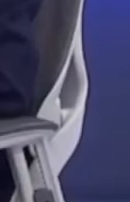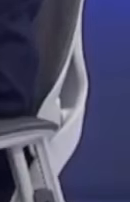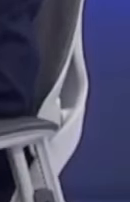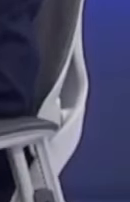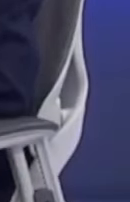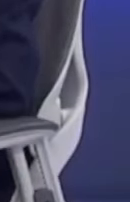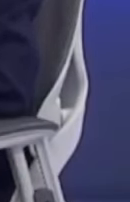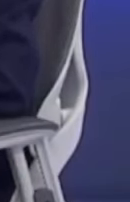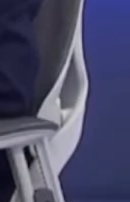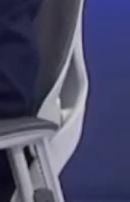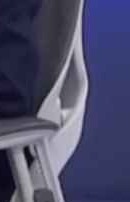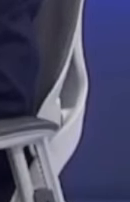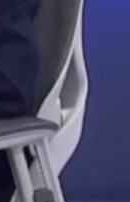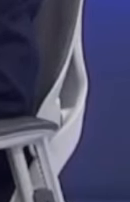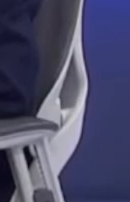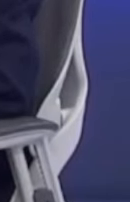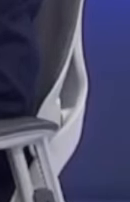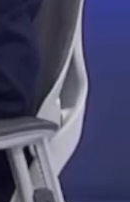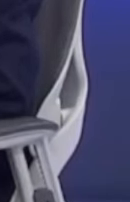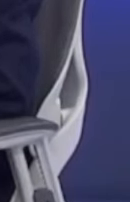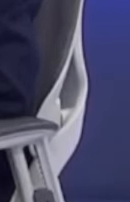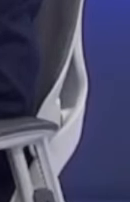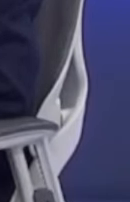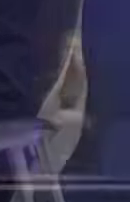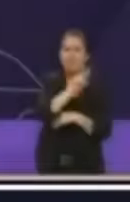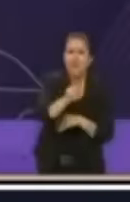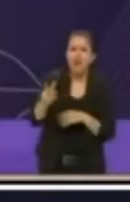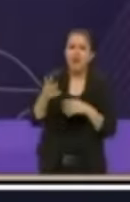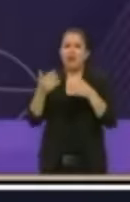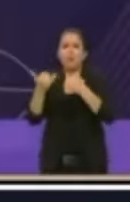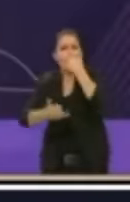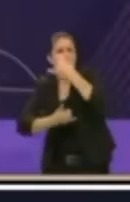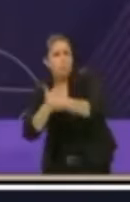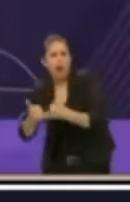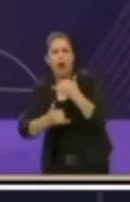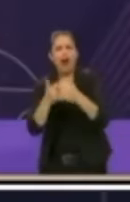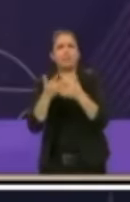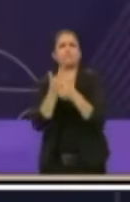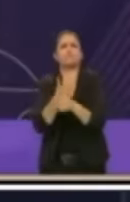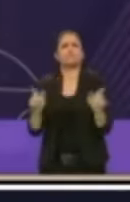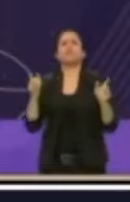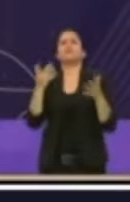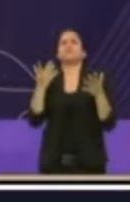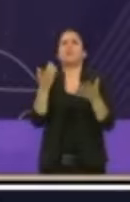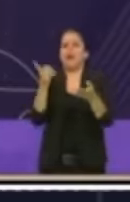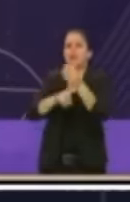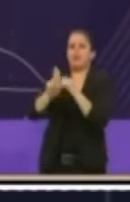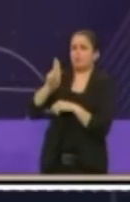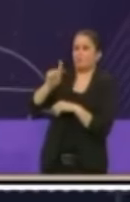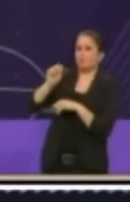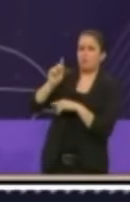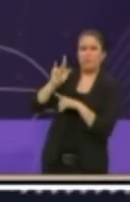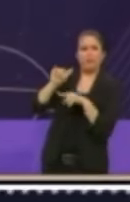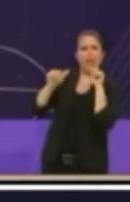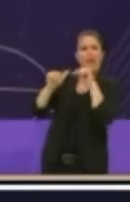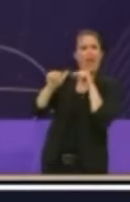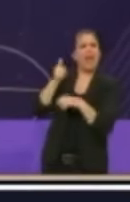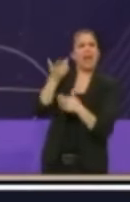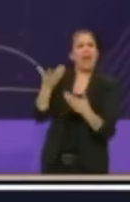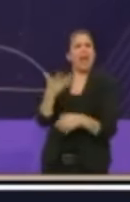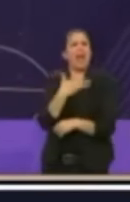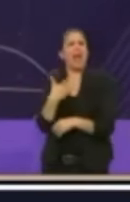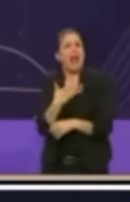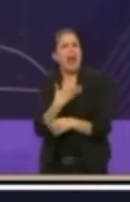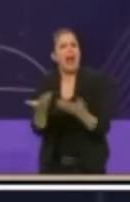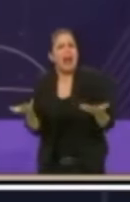Disraeli que dice, nada revela más el carácter de una persona que su voz. Y sí, o sea, todo